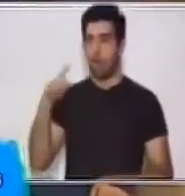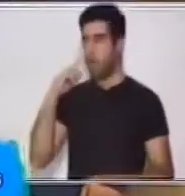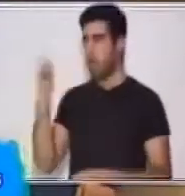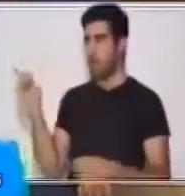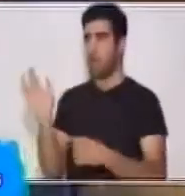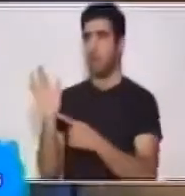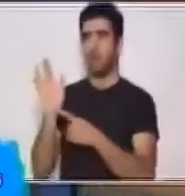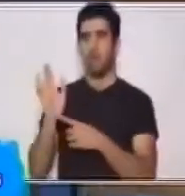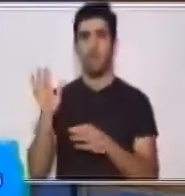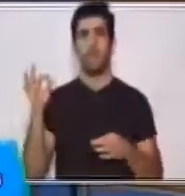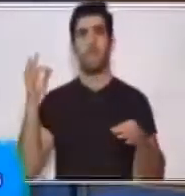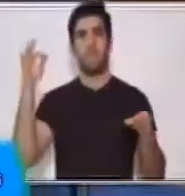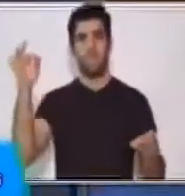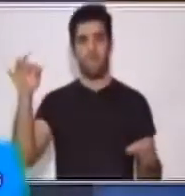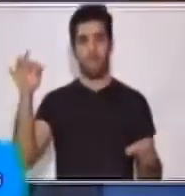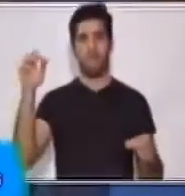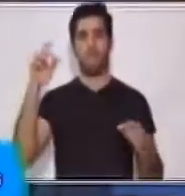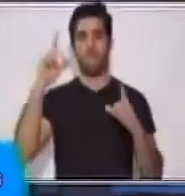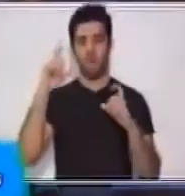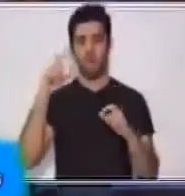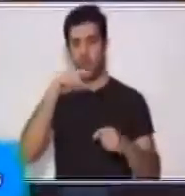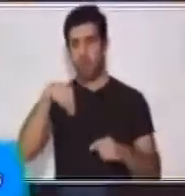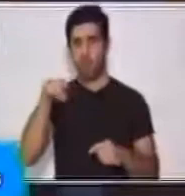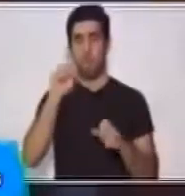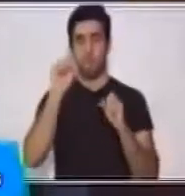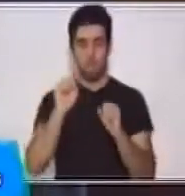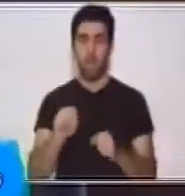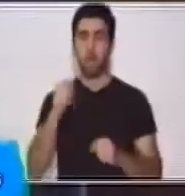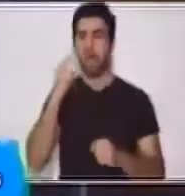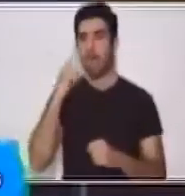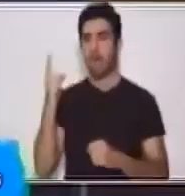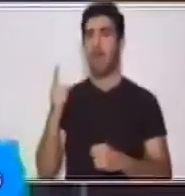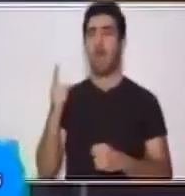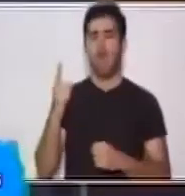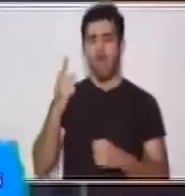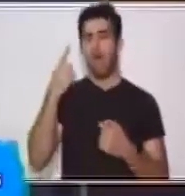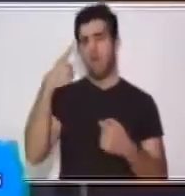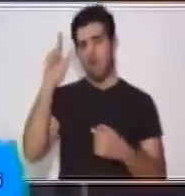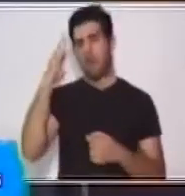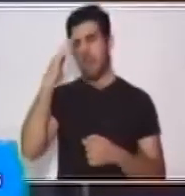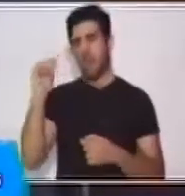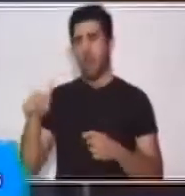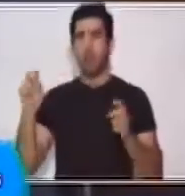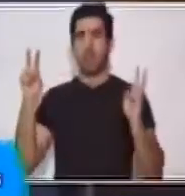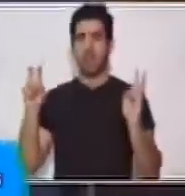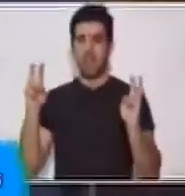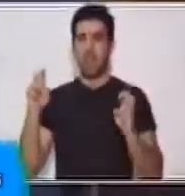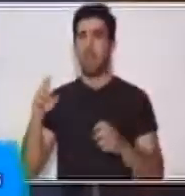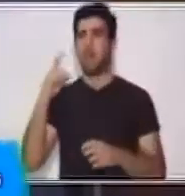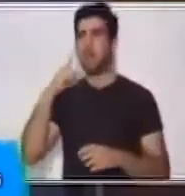una fotografía para que la podamos visualizar y nos pueda servir a nosotros en el tema de hoy.